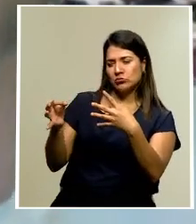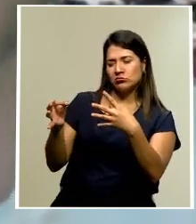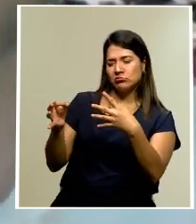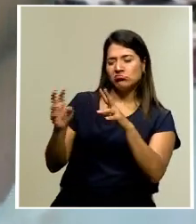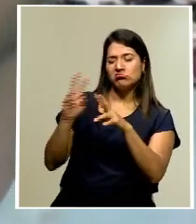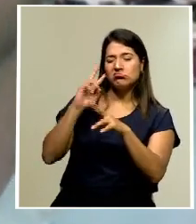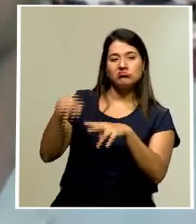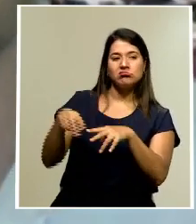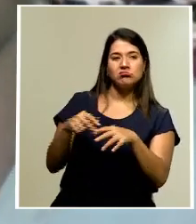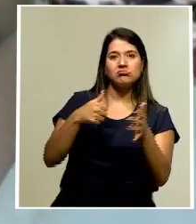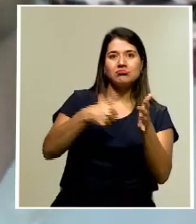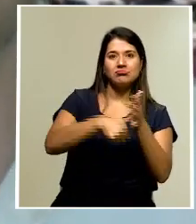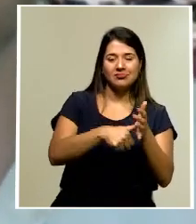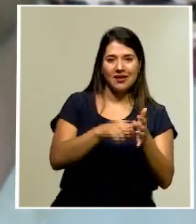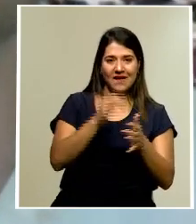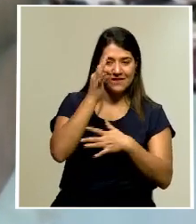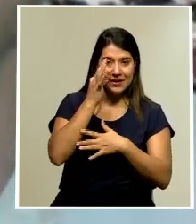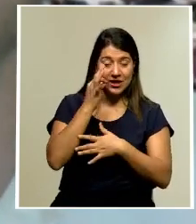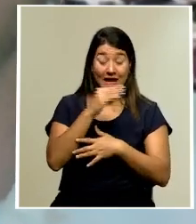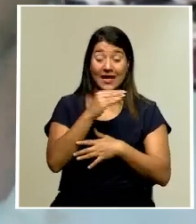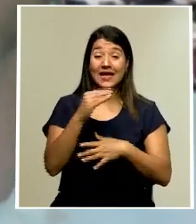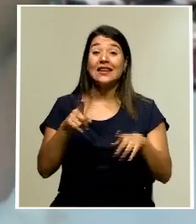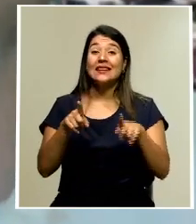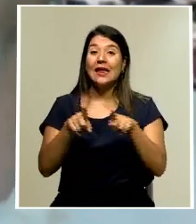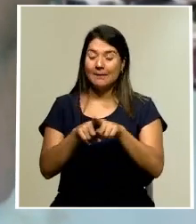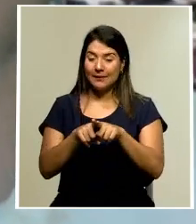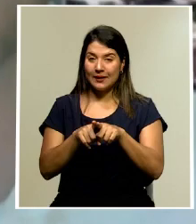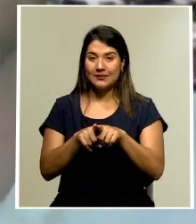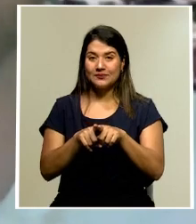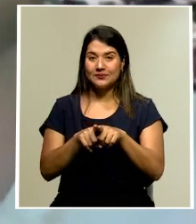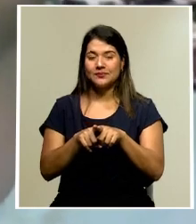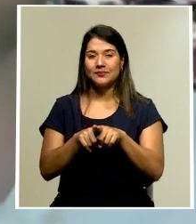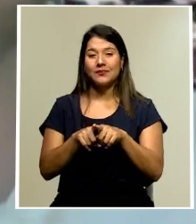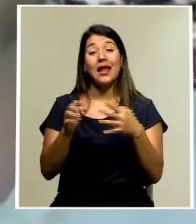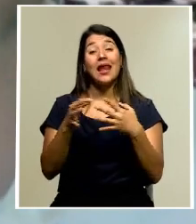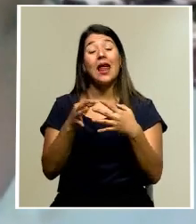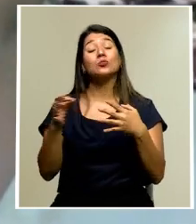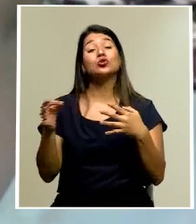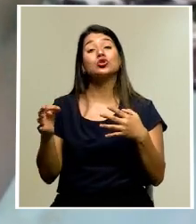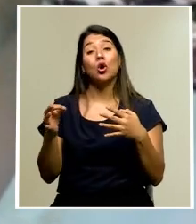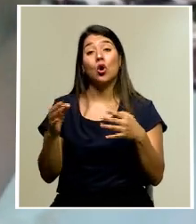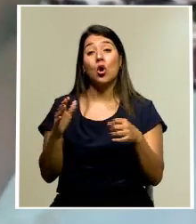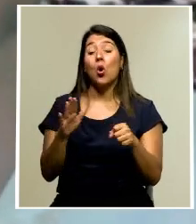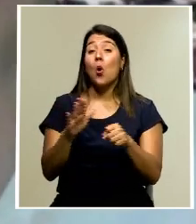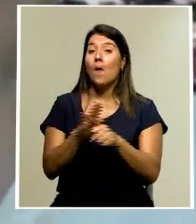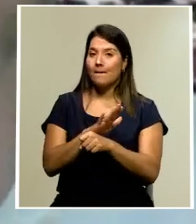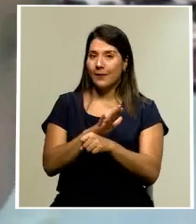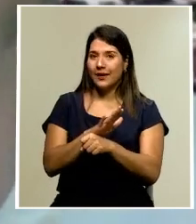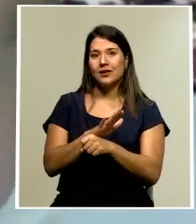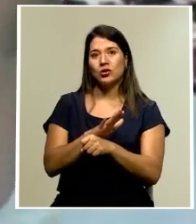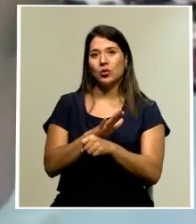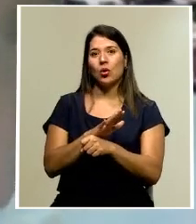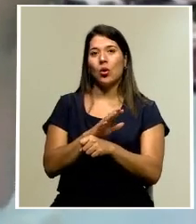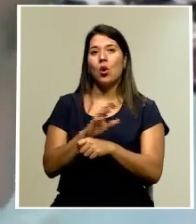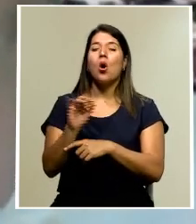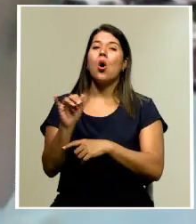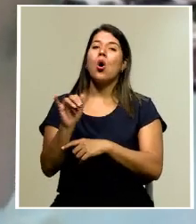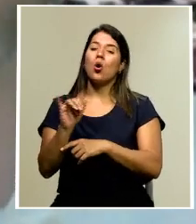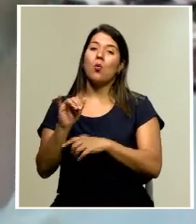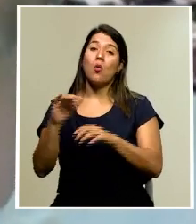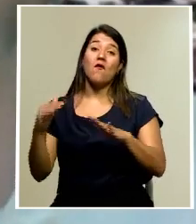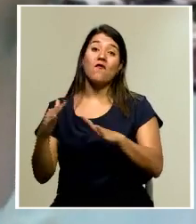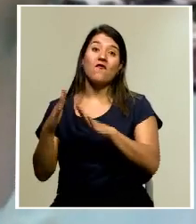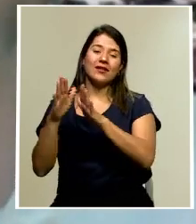María Figueres. Y por el otro lado, digamos, la opción completa de un frente amplio, ¿verdad? Que es la